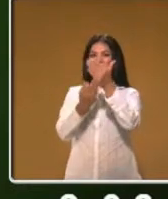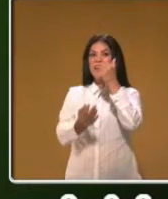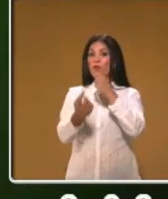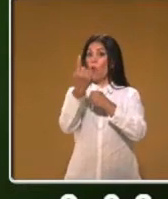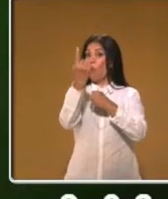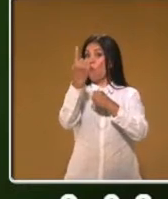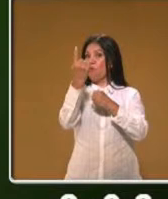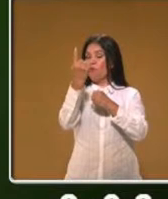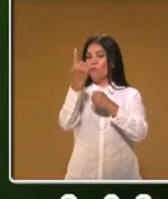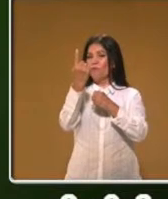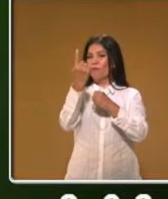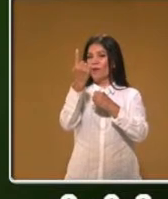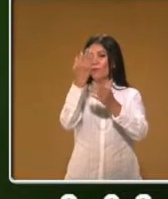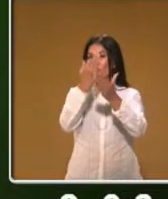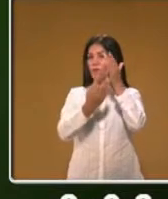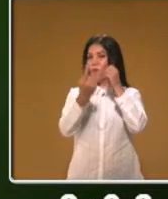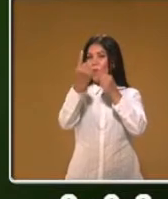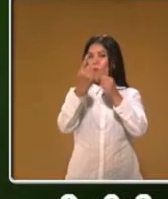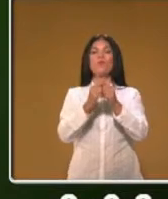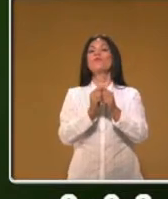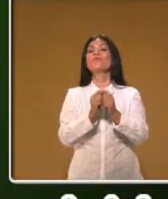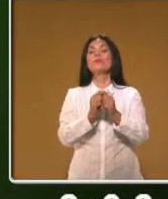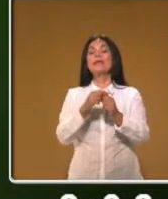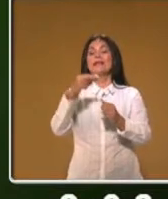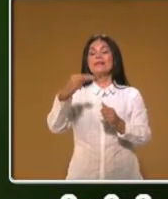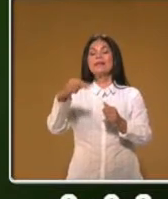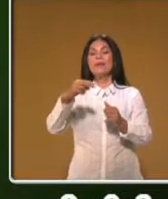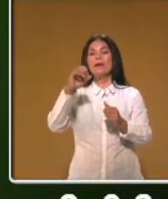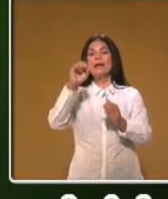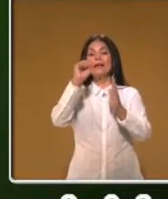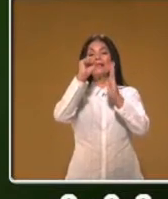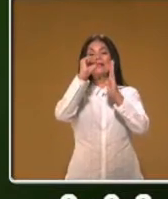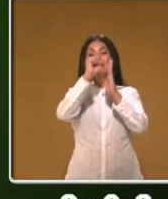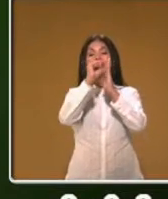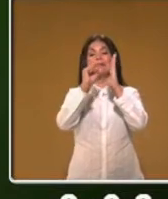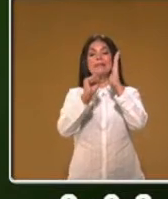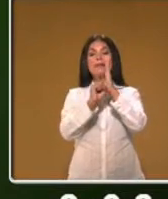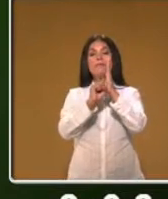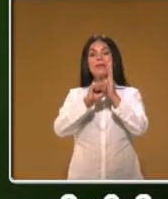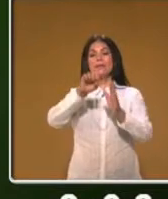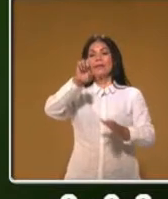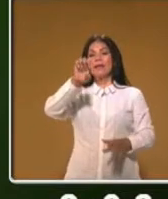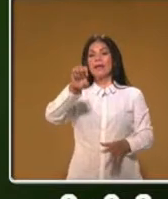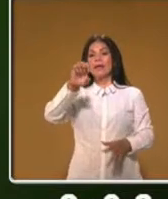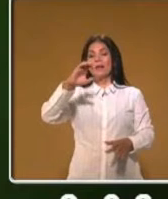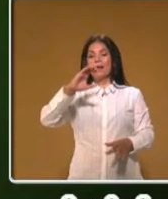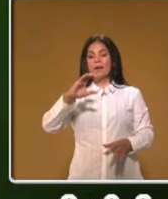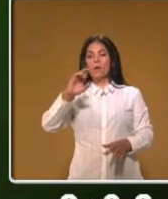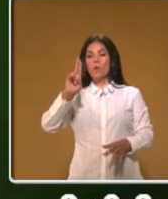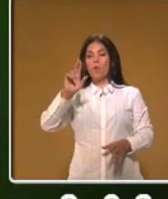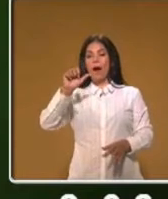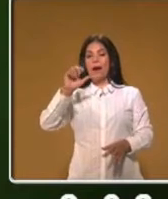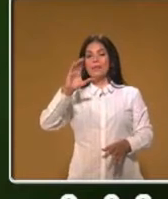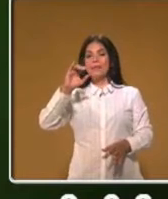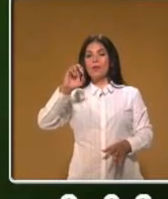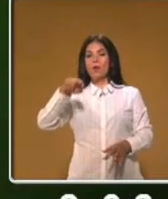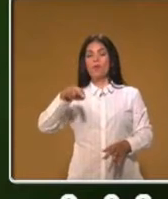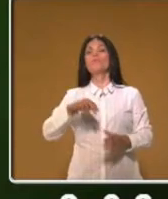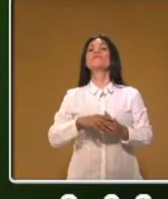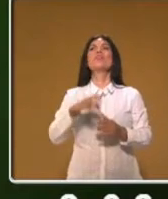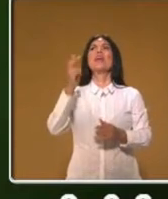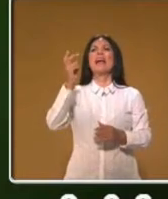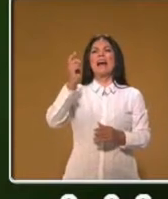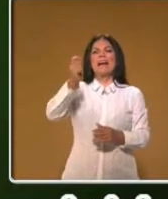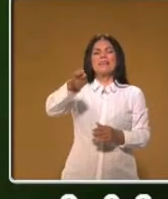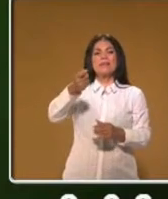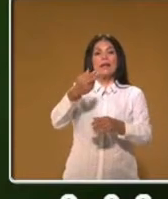que conocemos coloquialmente como sistemas de ecuaciones. El aprendizaje esperado es: resuelve problemas mediante la